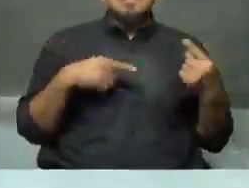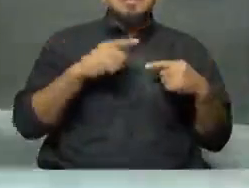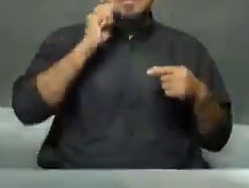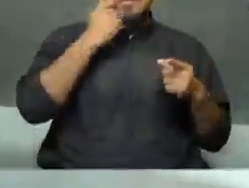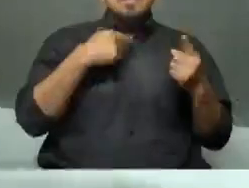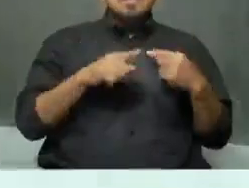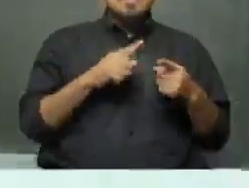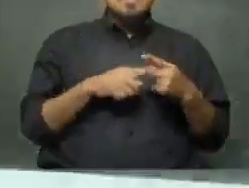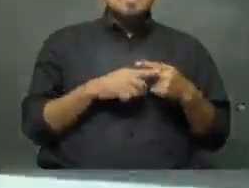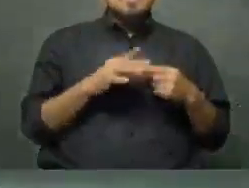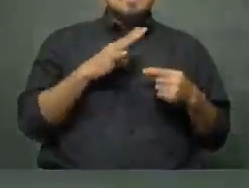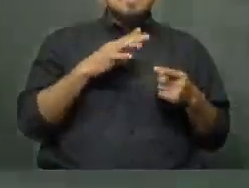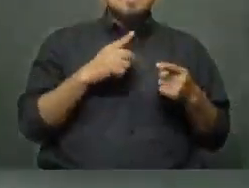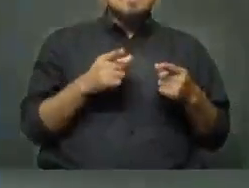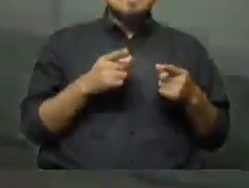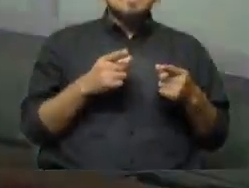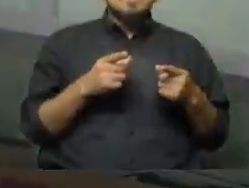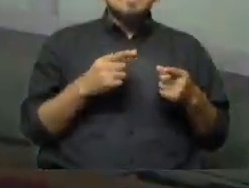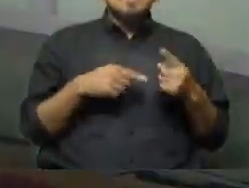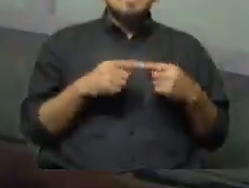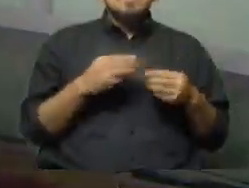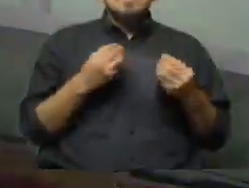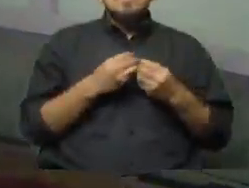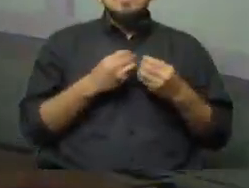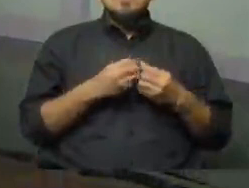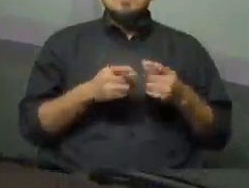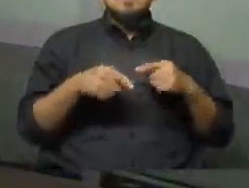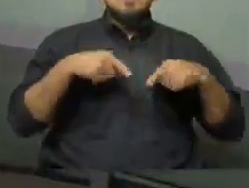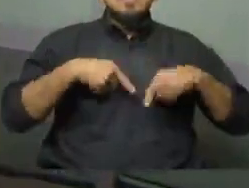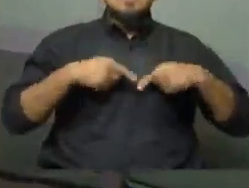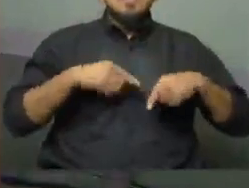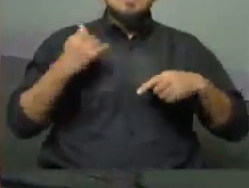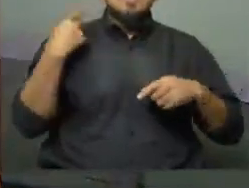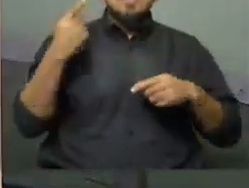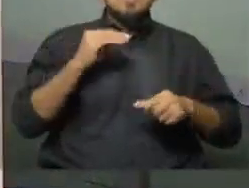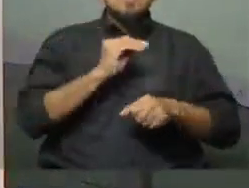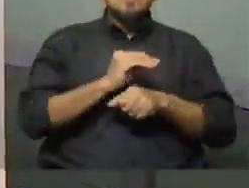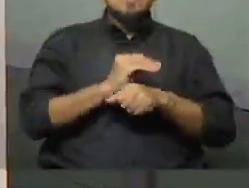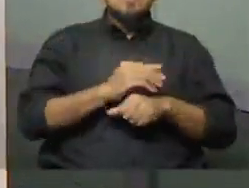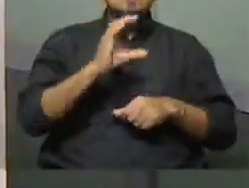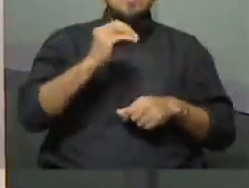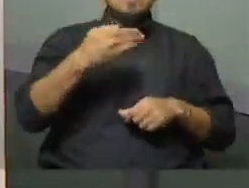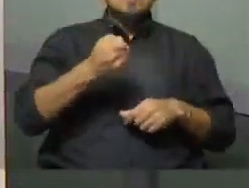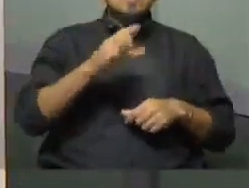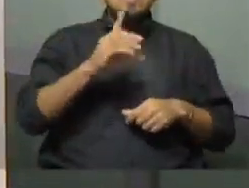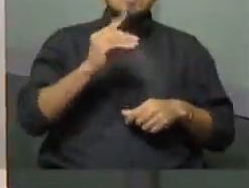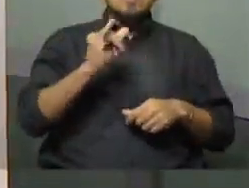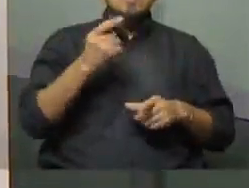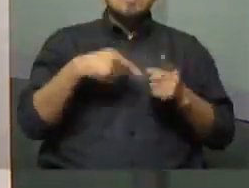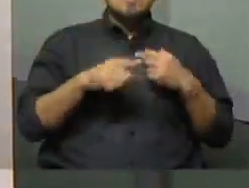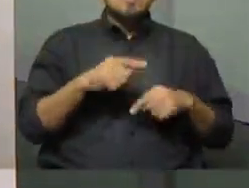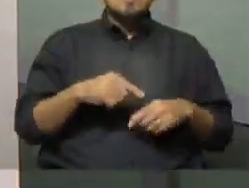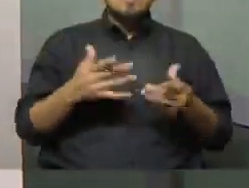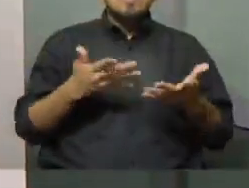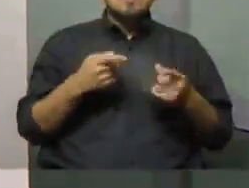la energía que había. Veíamos ahí imágenes a la intendenta de Montevideo, Carolina Cosa, acompañada por la directora de Cultura, Ovaldía, la secretaria general, Olga Otegui. Y